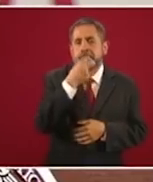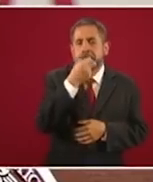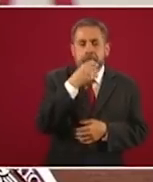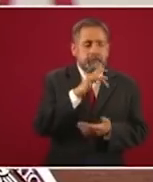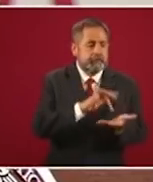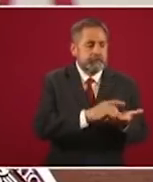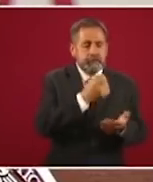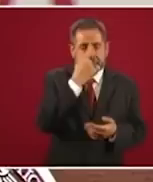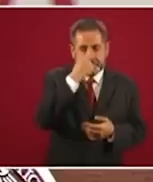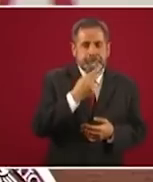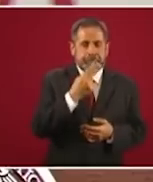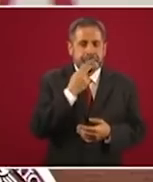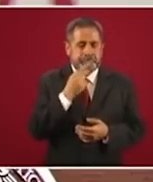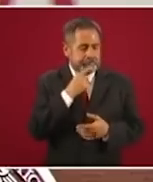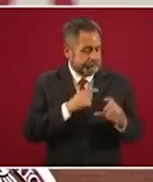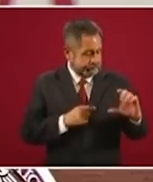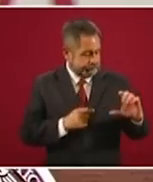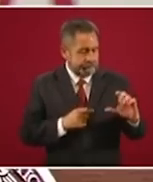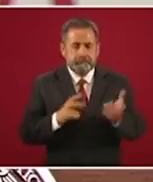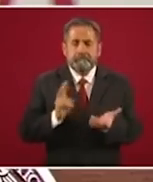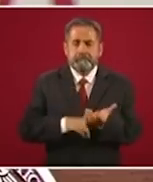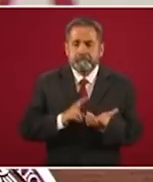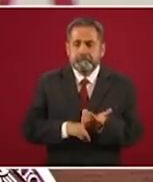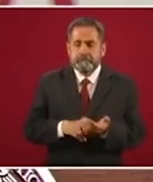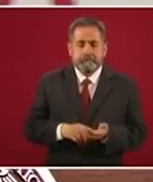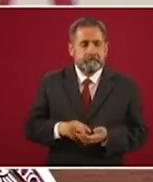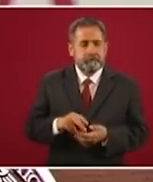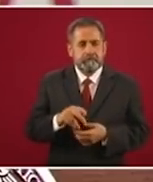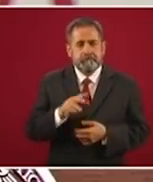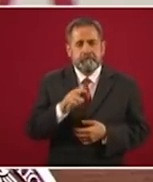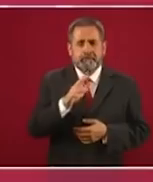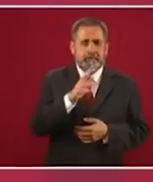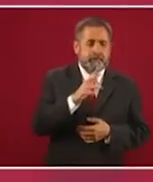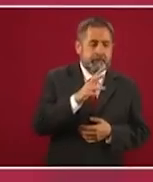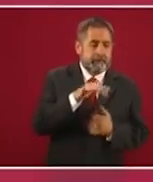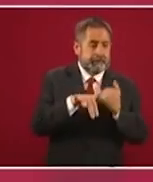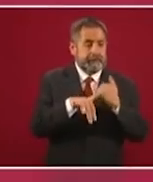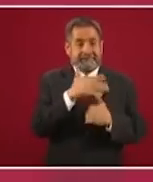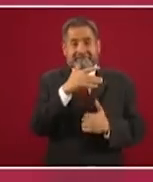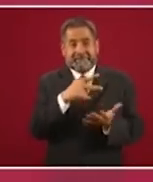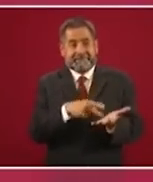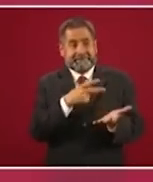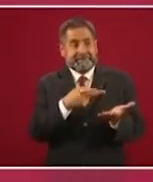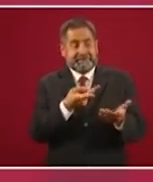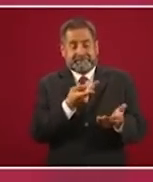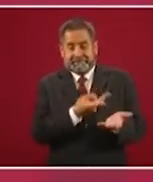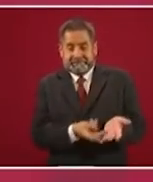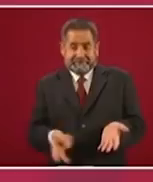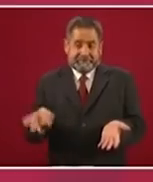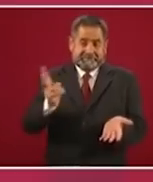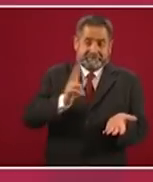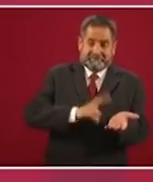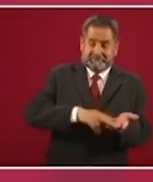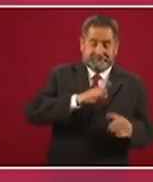para la diabetes se compra en 5, 10, 15 veces más de lo que cuesta.